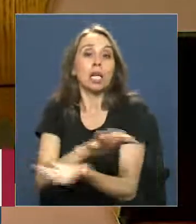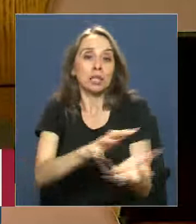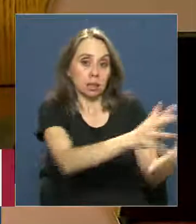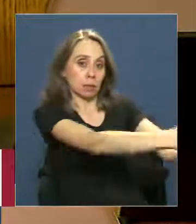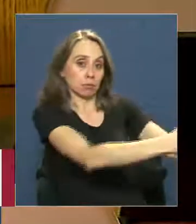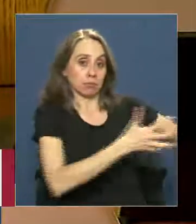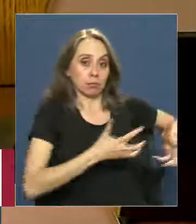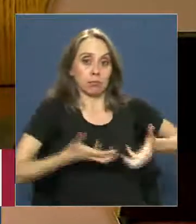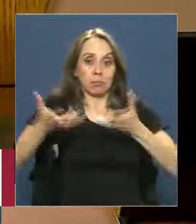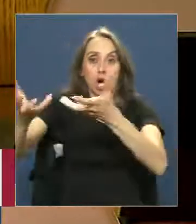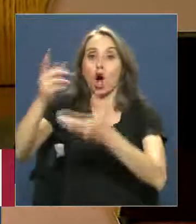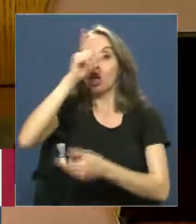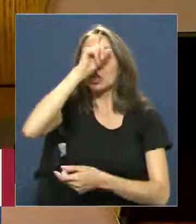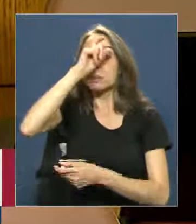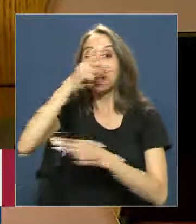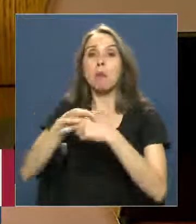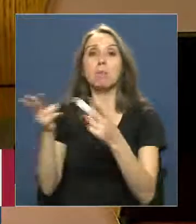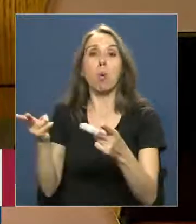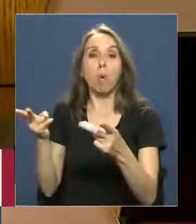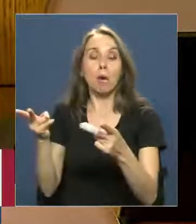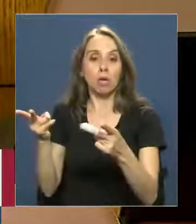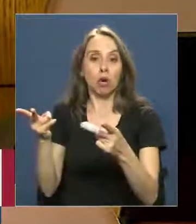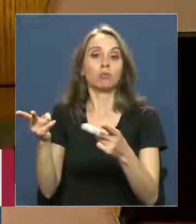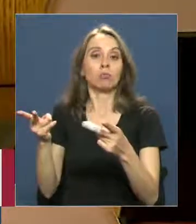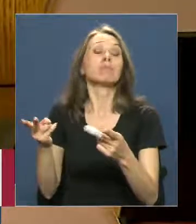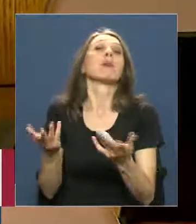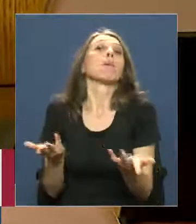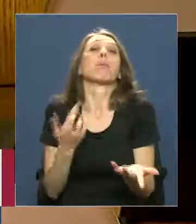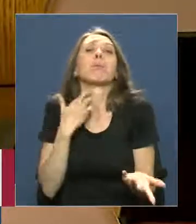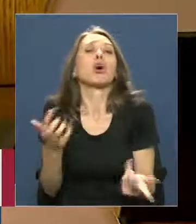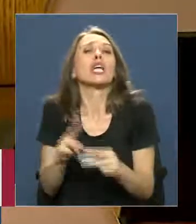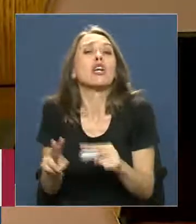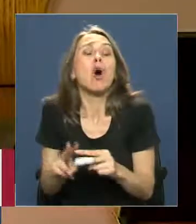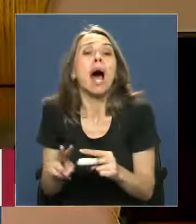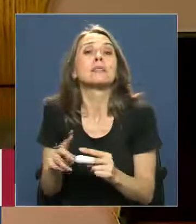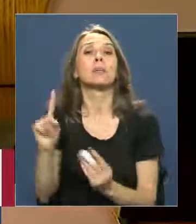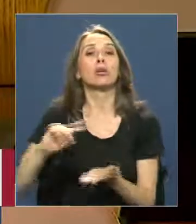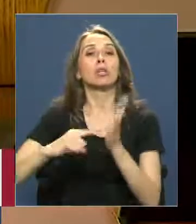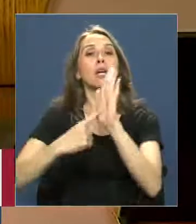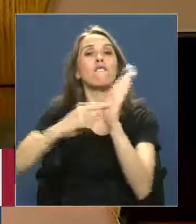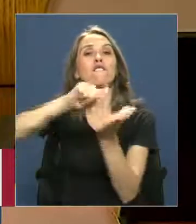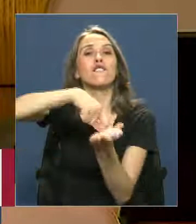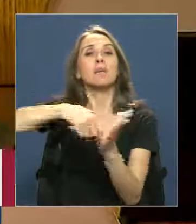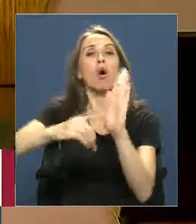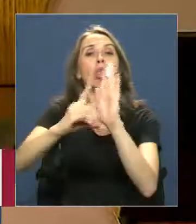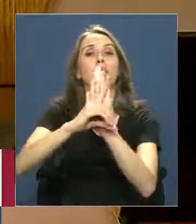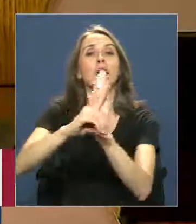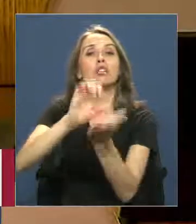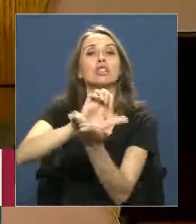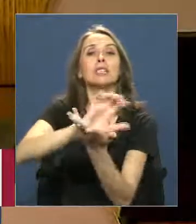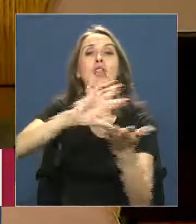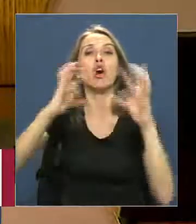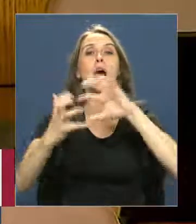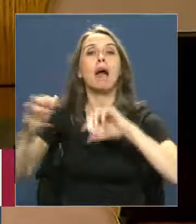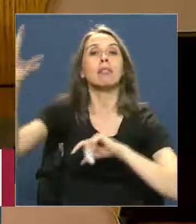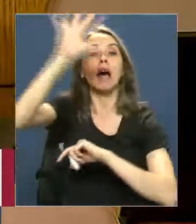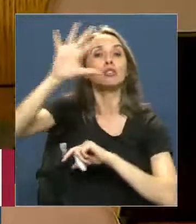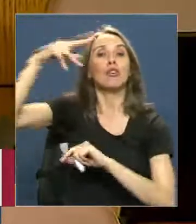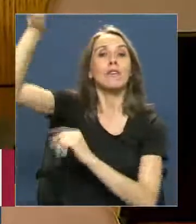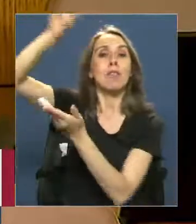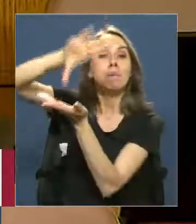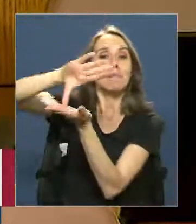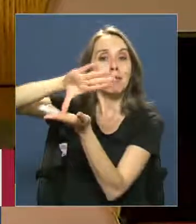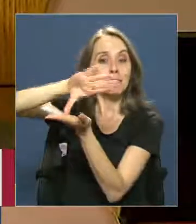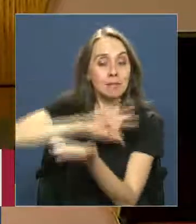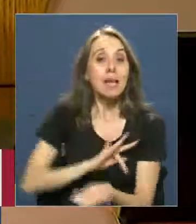disposición del sistema público de salud. Esto es precisamente en virtud de un estado de catástrofe. Sin perjuicio de ello, creo que este proyecto igualmente es